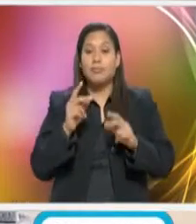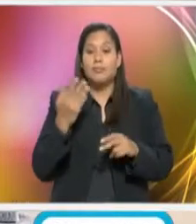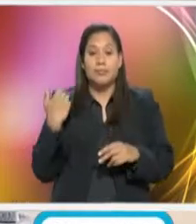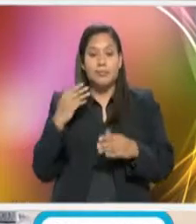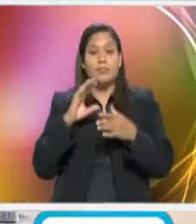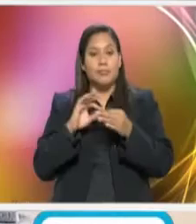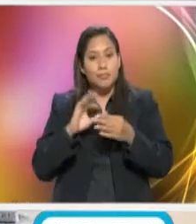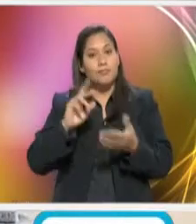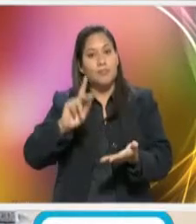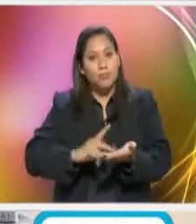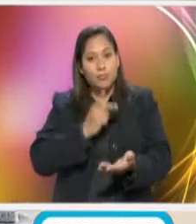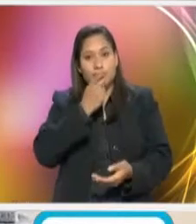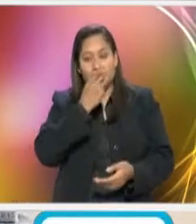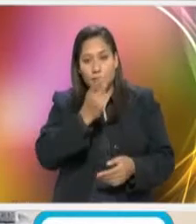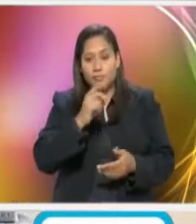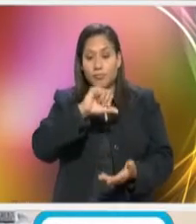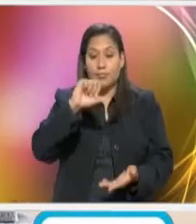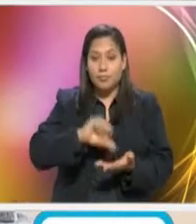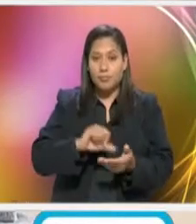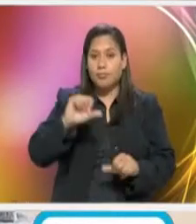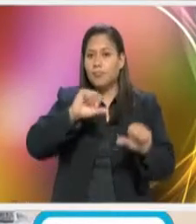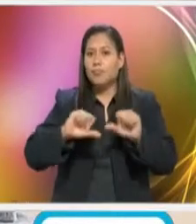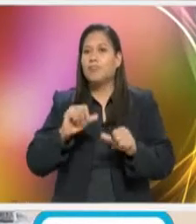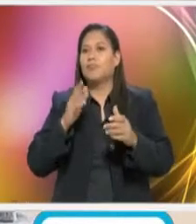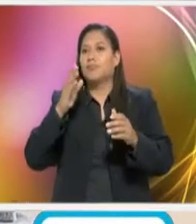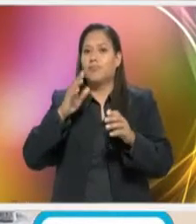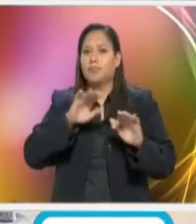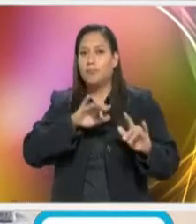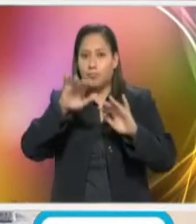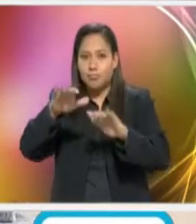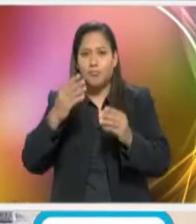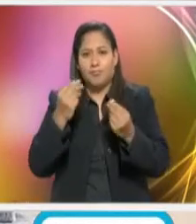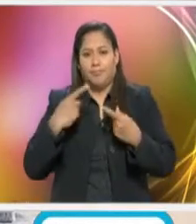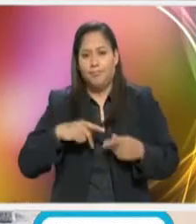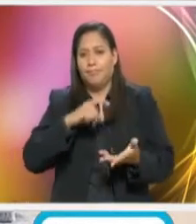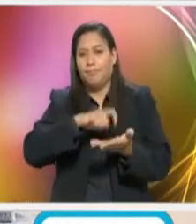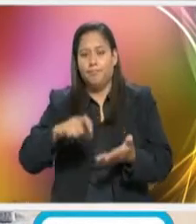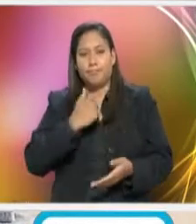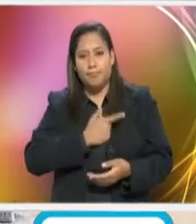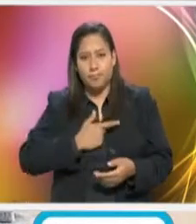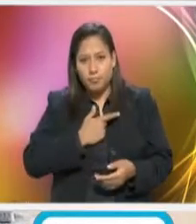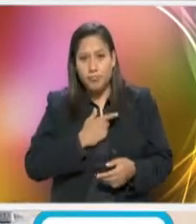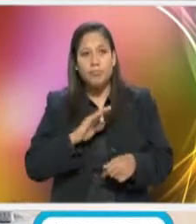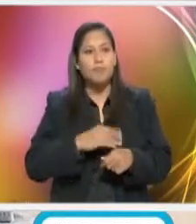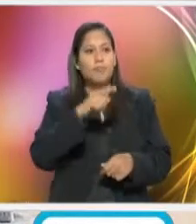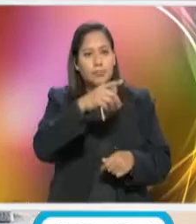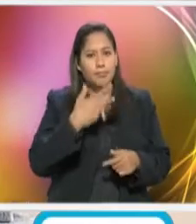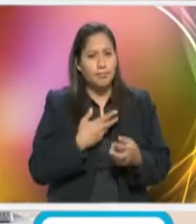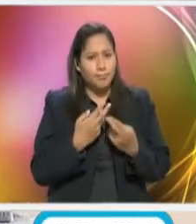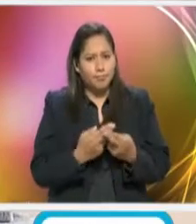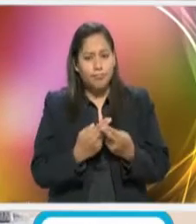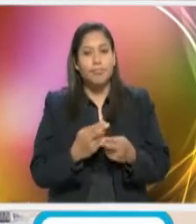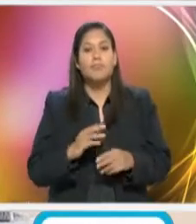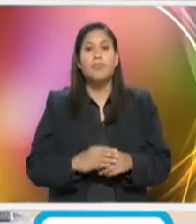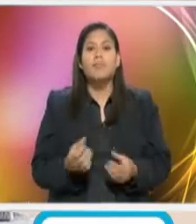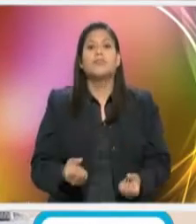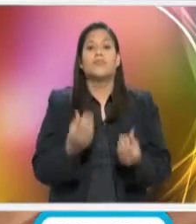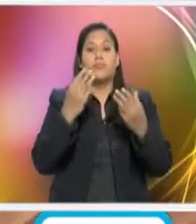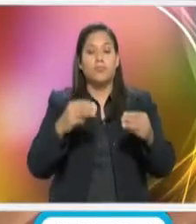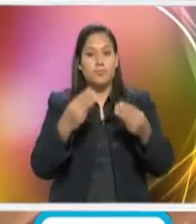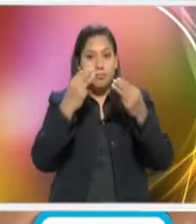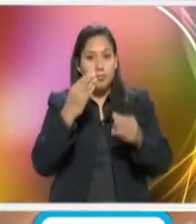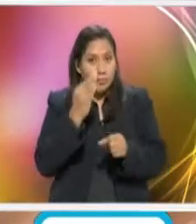lo vuelvo a recalcar, son los centros de abasto favoritos por muchísimas personas, por todo lo que podemos encontrar en ellos, ¿no? ¿Cuántos